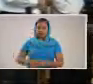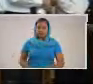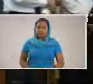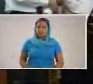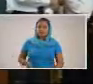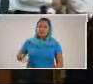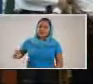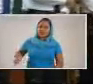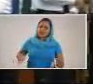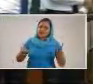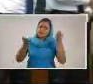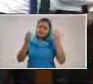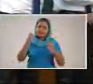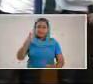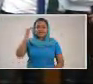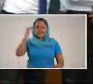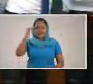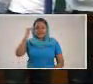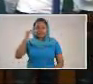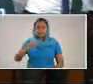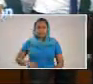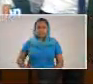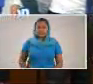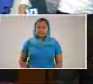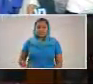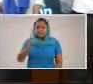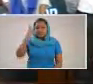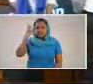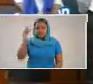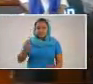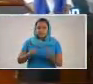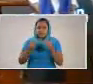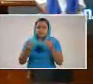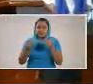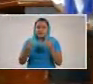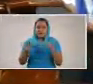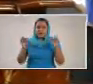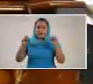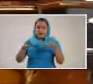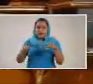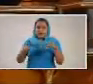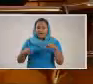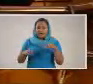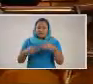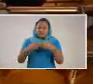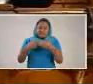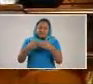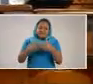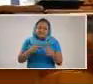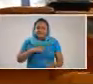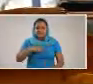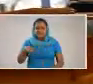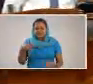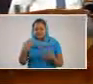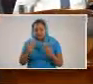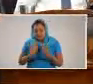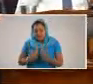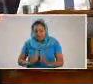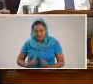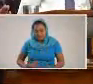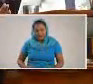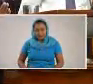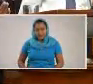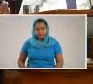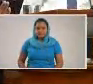y levantad la cabeza, es porque mucha gente posiblemente va a estar desanimada, va a